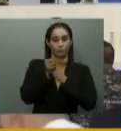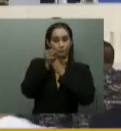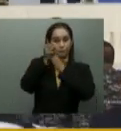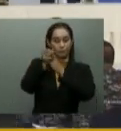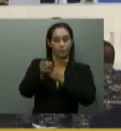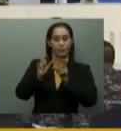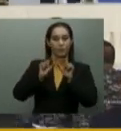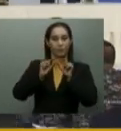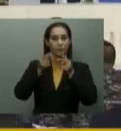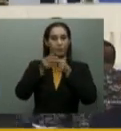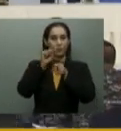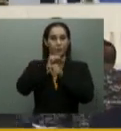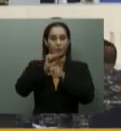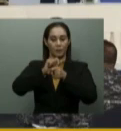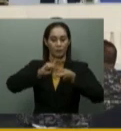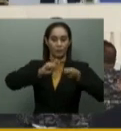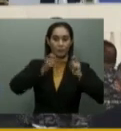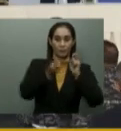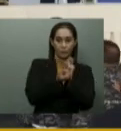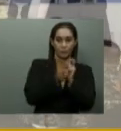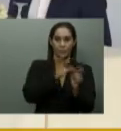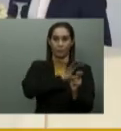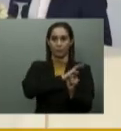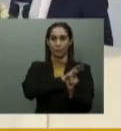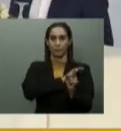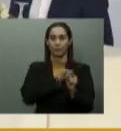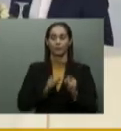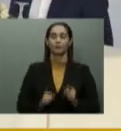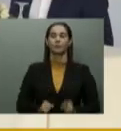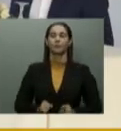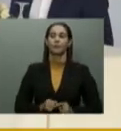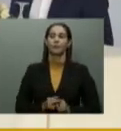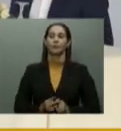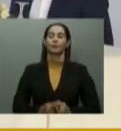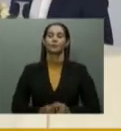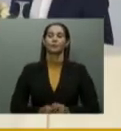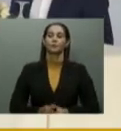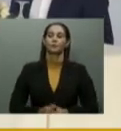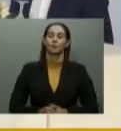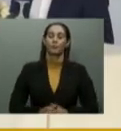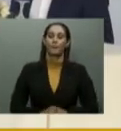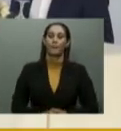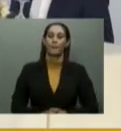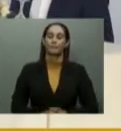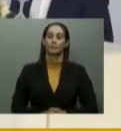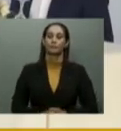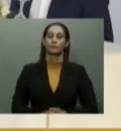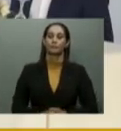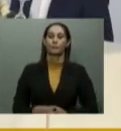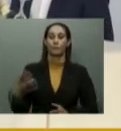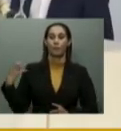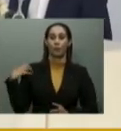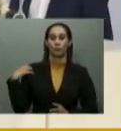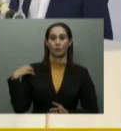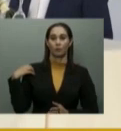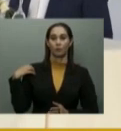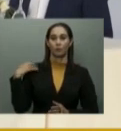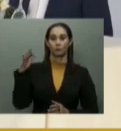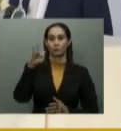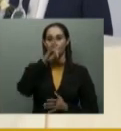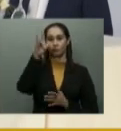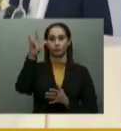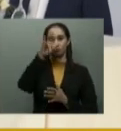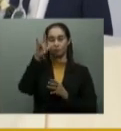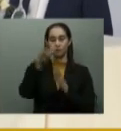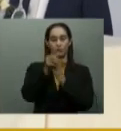porque todo tiene que ver con el orden jurídico en que se desenvuelve en el país entonces yo creo